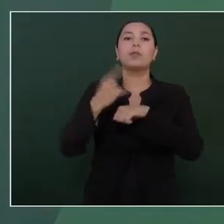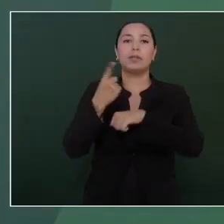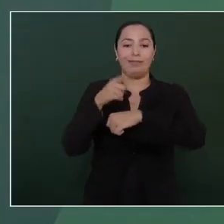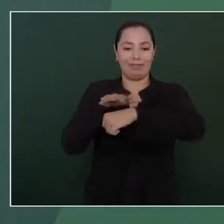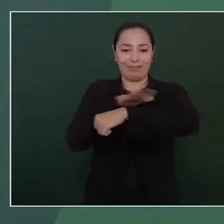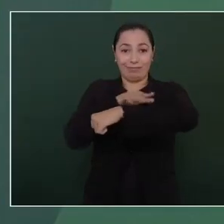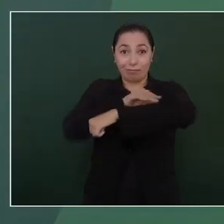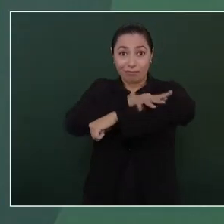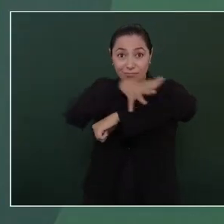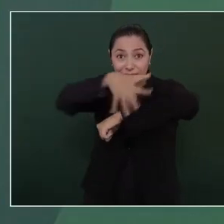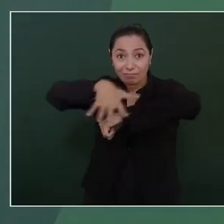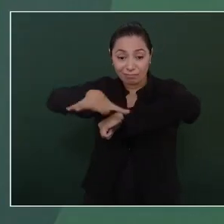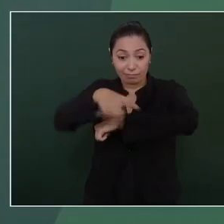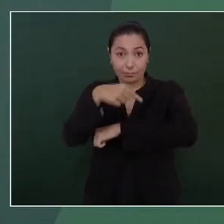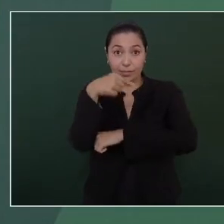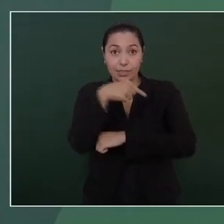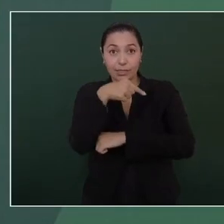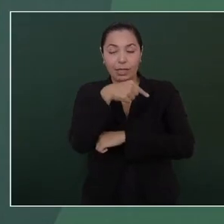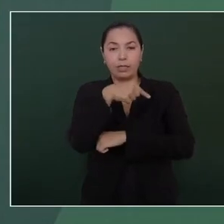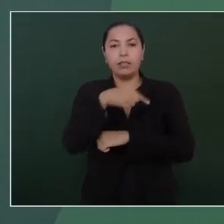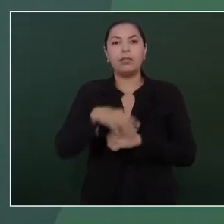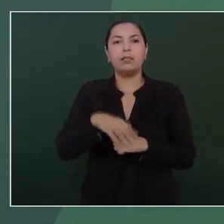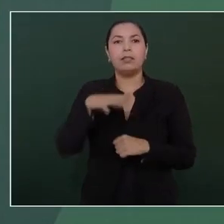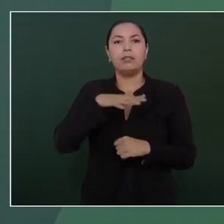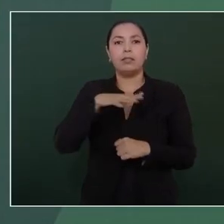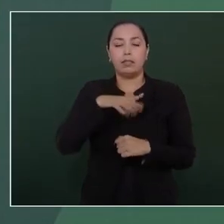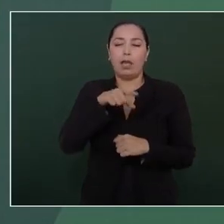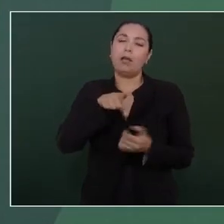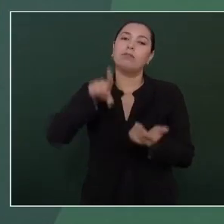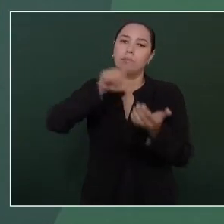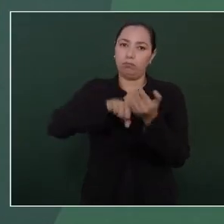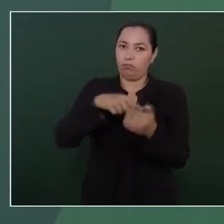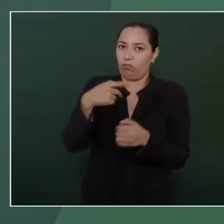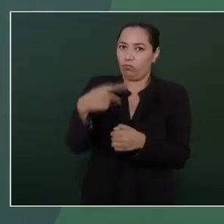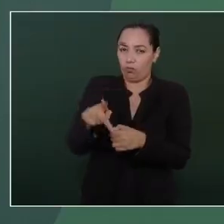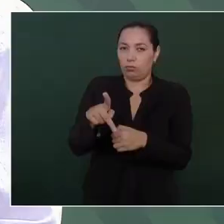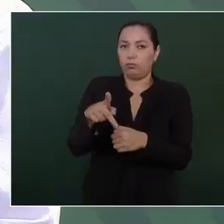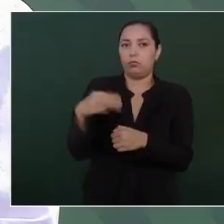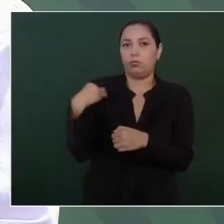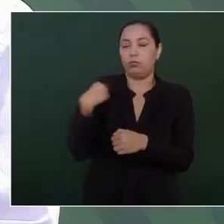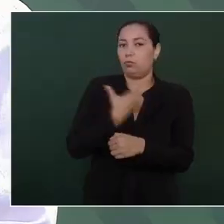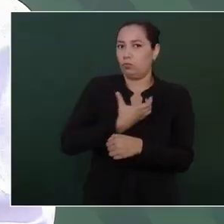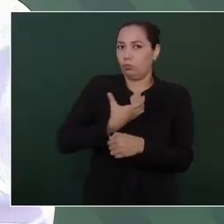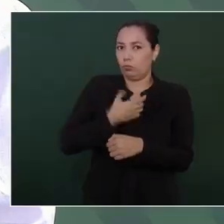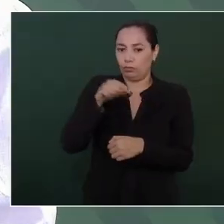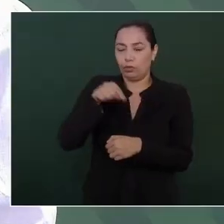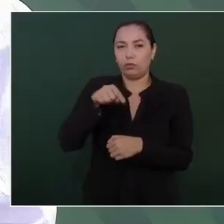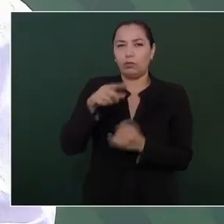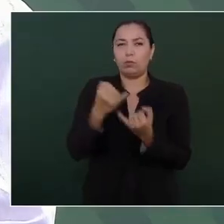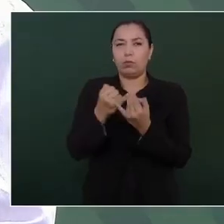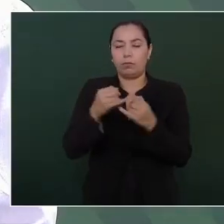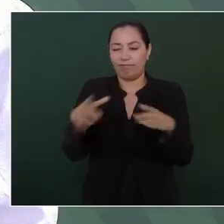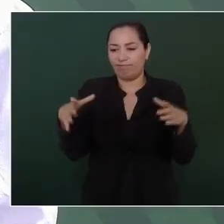de Picacho está en el municipio de Concordia y son de esas